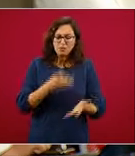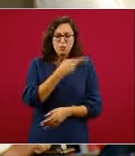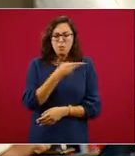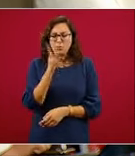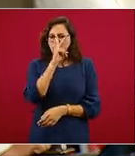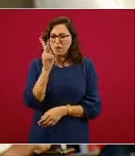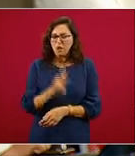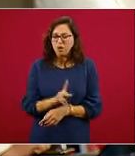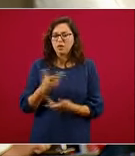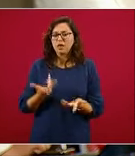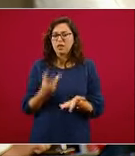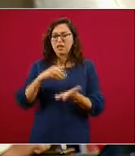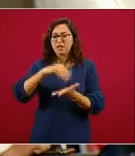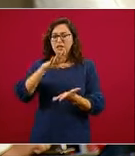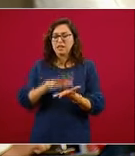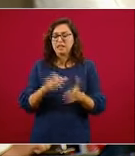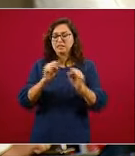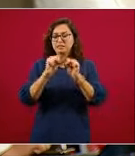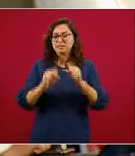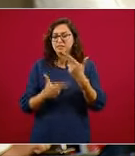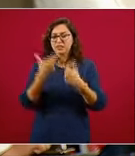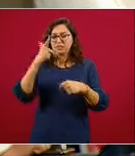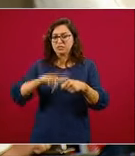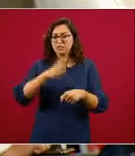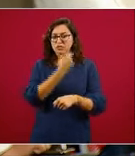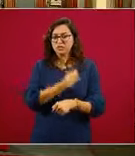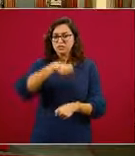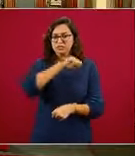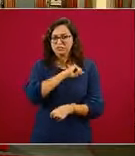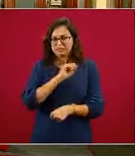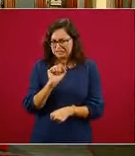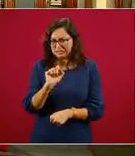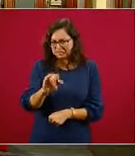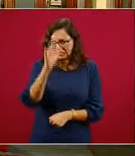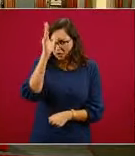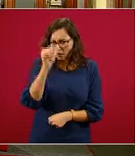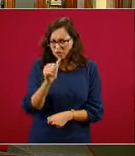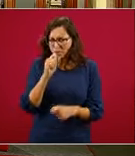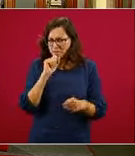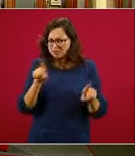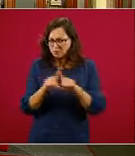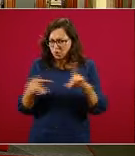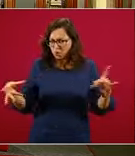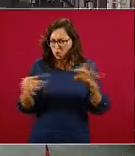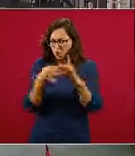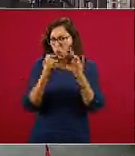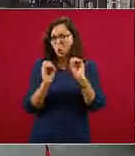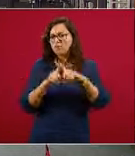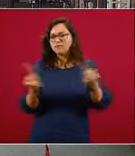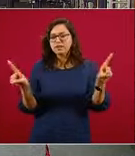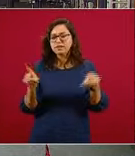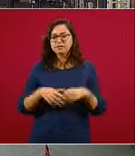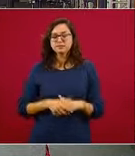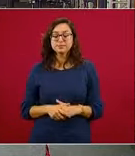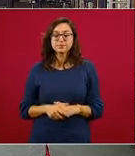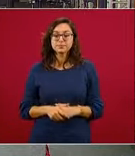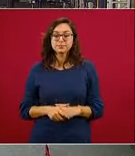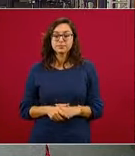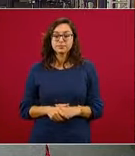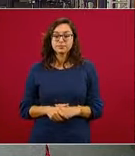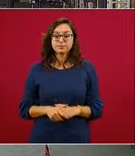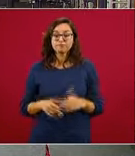De acuerdo con los registros del Sistema Nacional de Salud, ¿son coincidentes o ustedes tienen otros datos? Gracias. Gracias. En general, todos